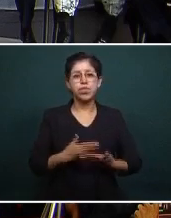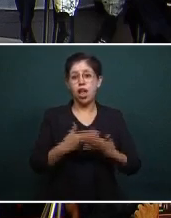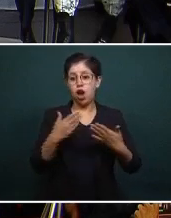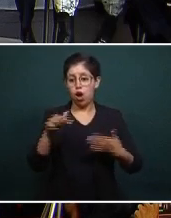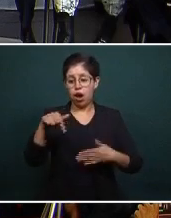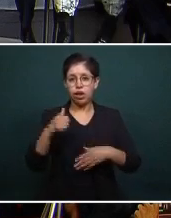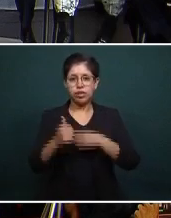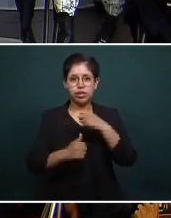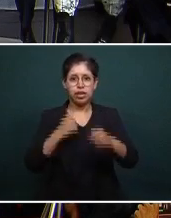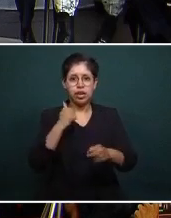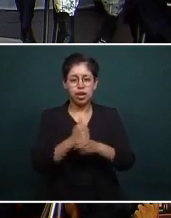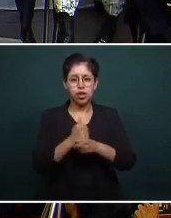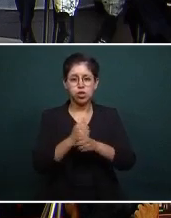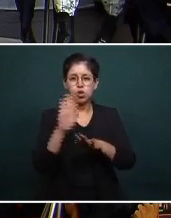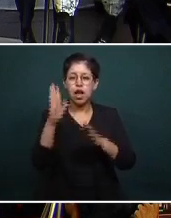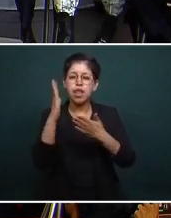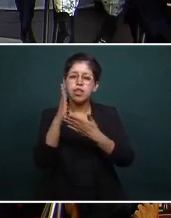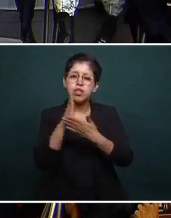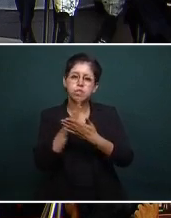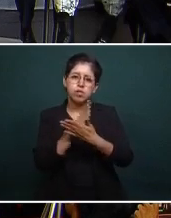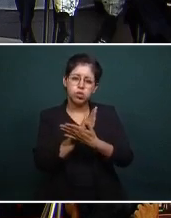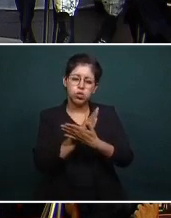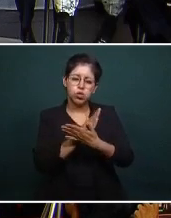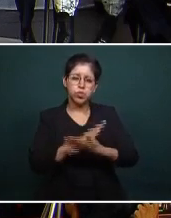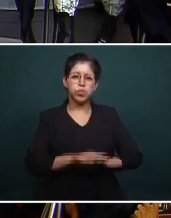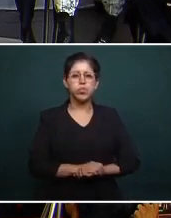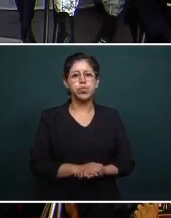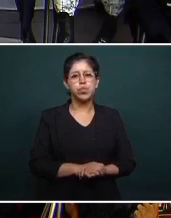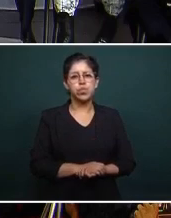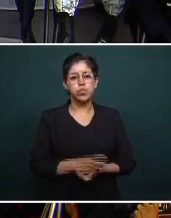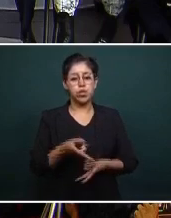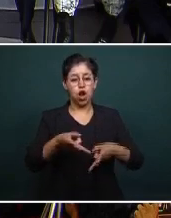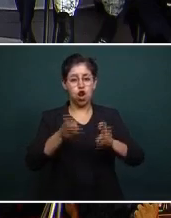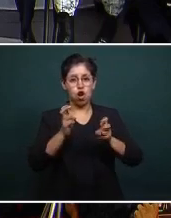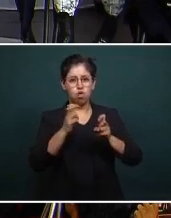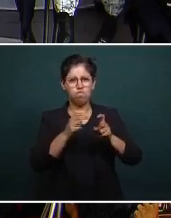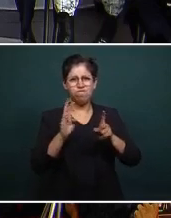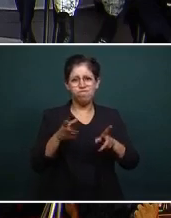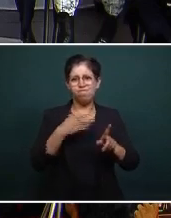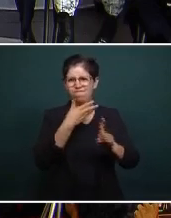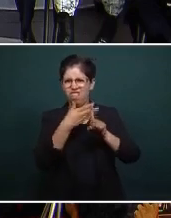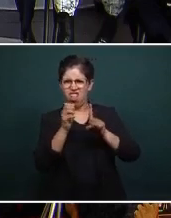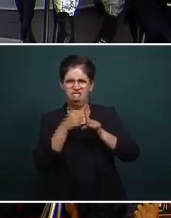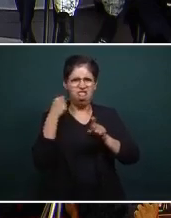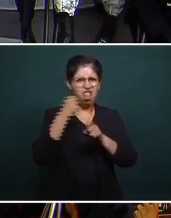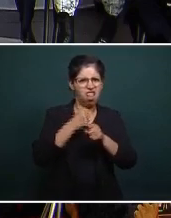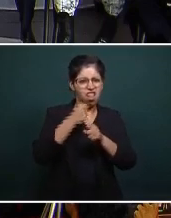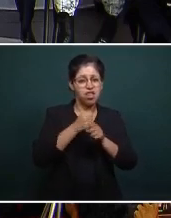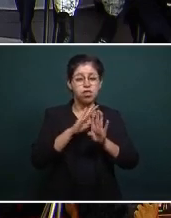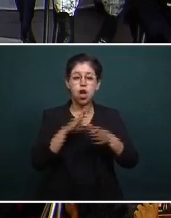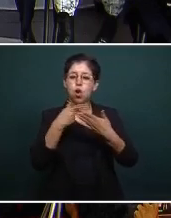robo de vehículo con violencia y robo de vehículo sin violencia. En los tres tenemos una disminución de